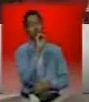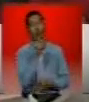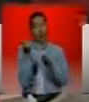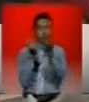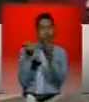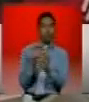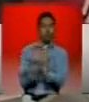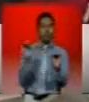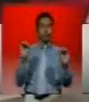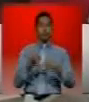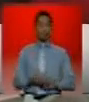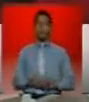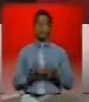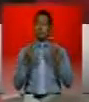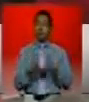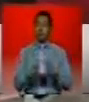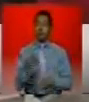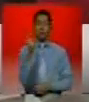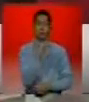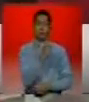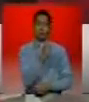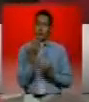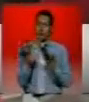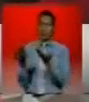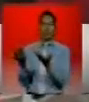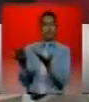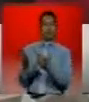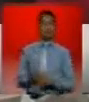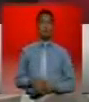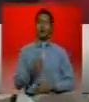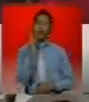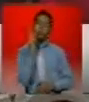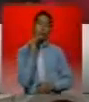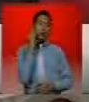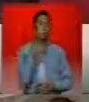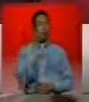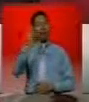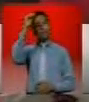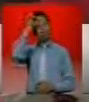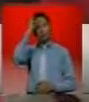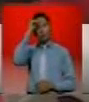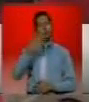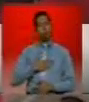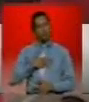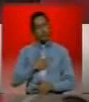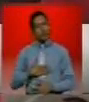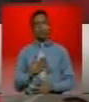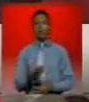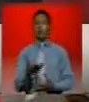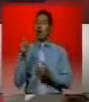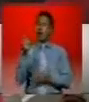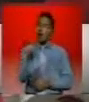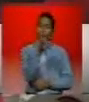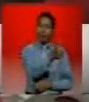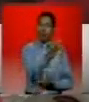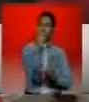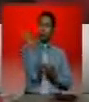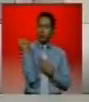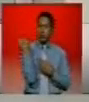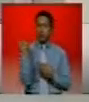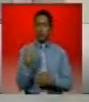aquello. Y sobre todo, frente a tanto dolor, que esto sirva de experiencia para asumir cada quien sus responsabilidades.